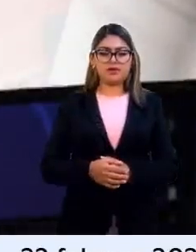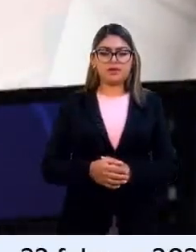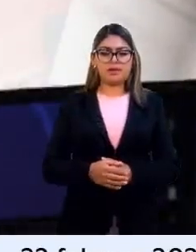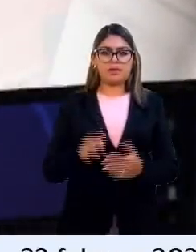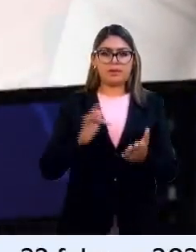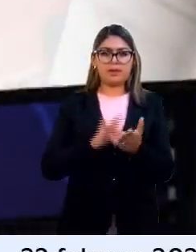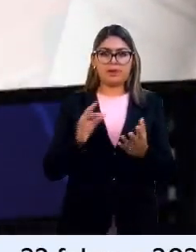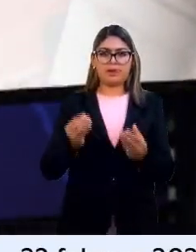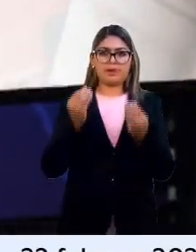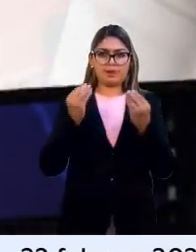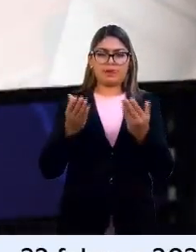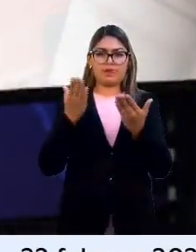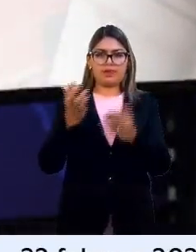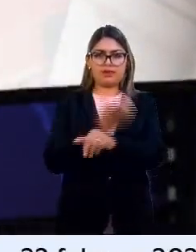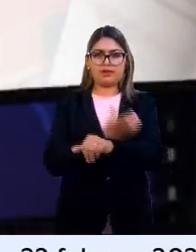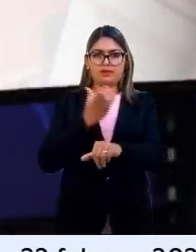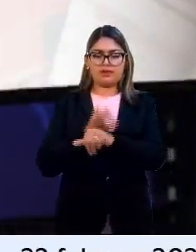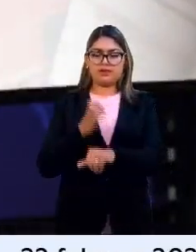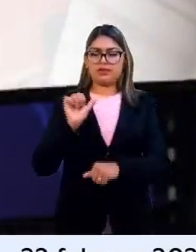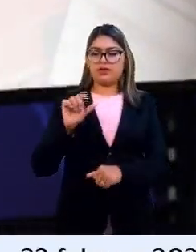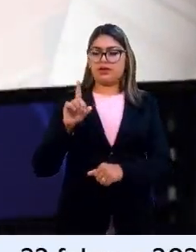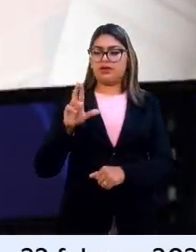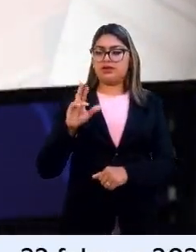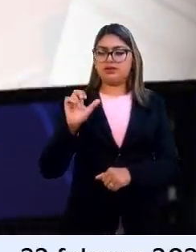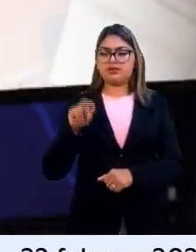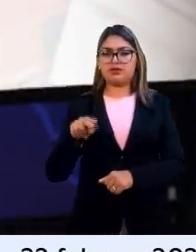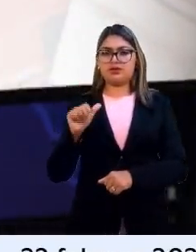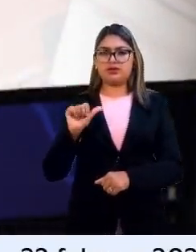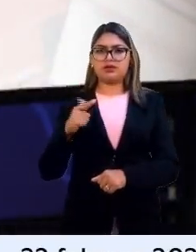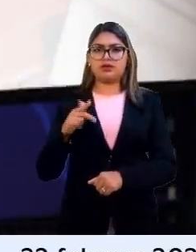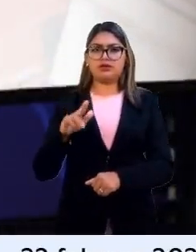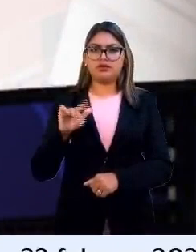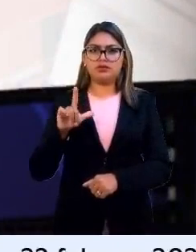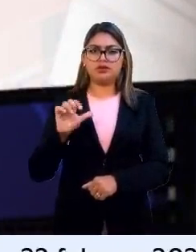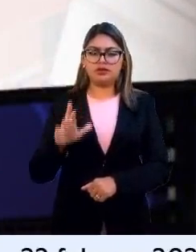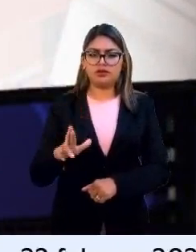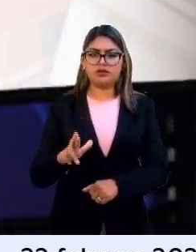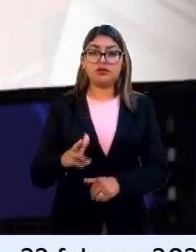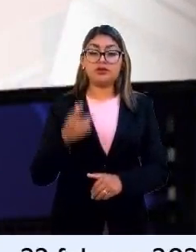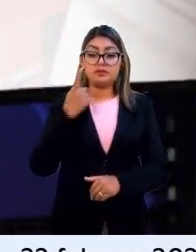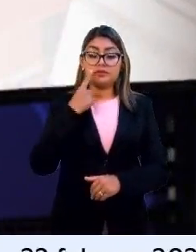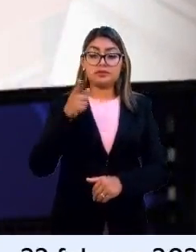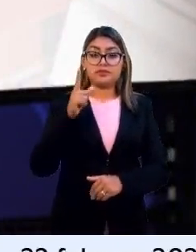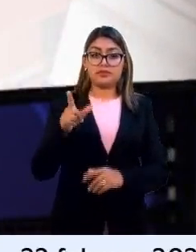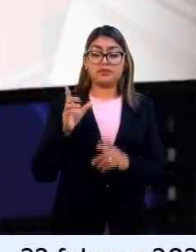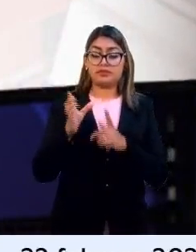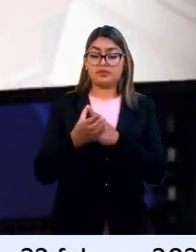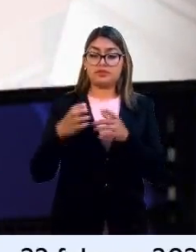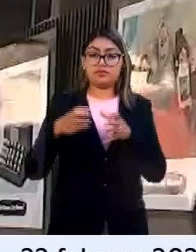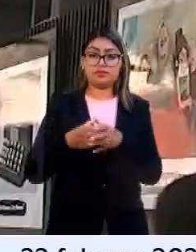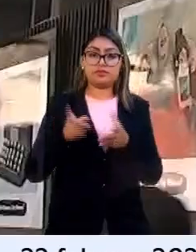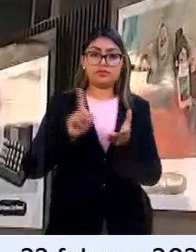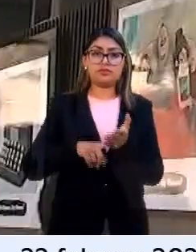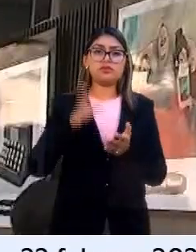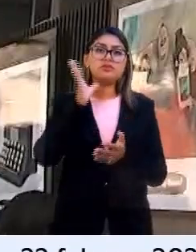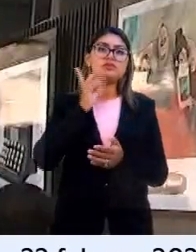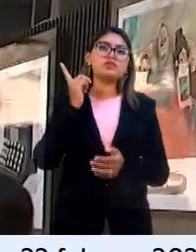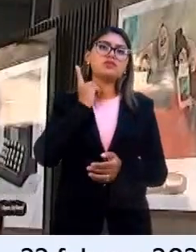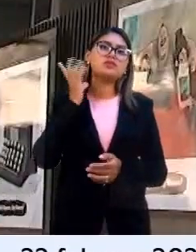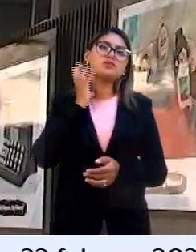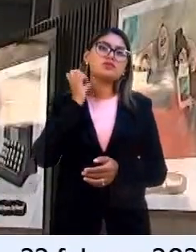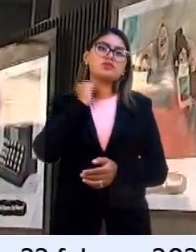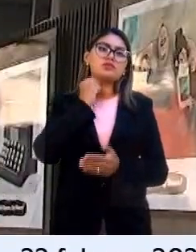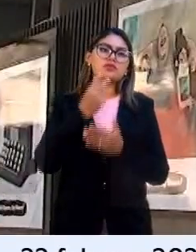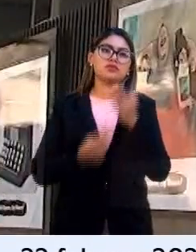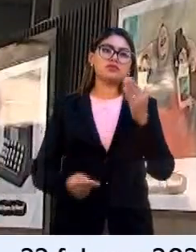Muchísimas gracias a nuestro compañero Adrián Aguilar Torres. Y mire, senadores integrantes de la Comisión Bicameral del Canal del Congreso destacaron